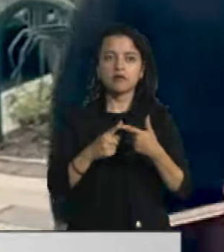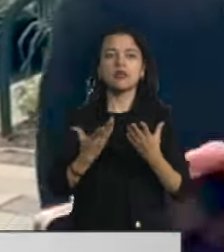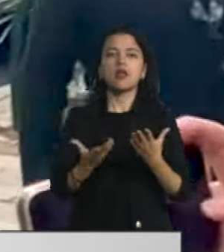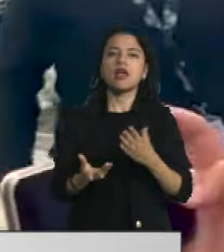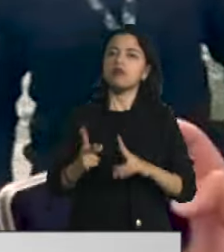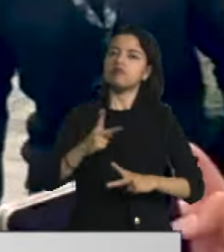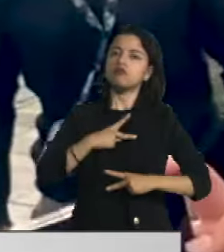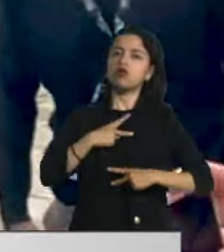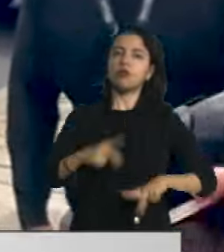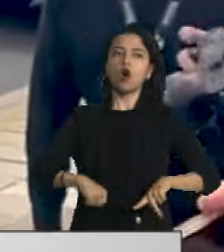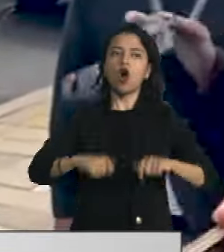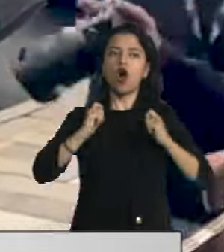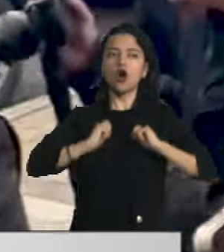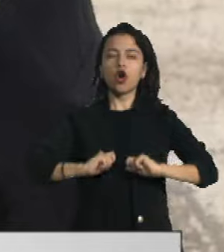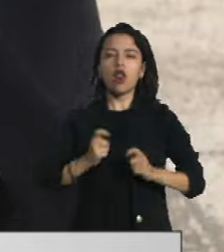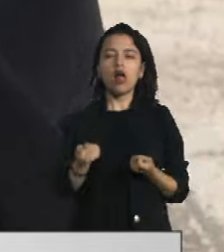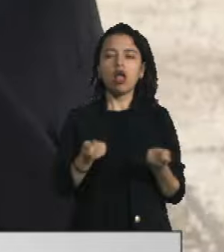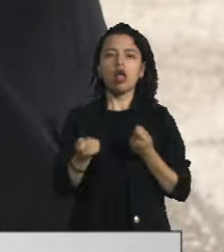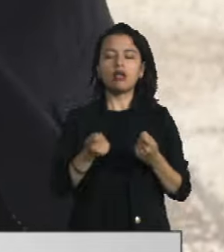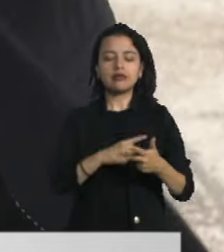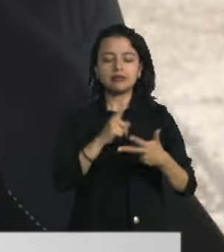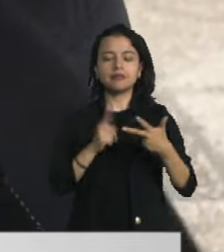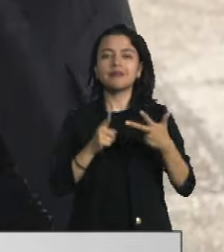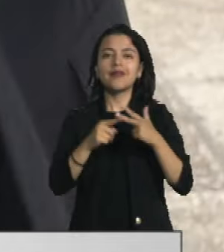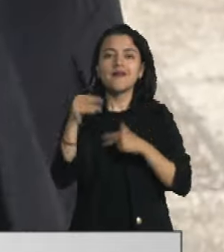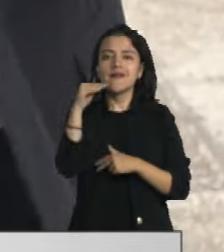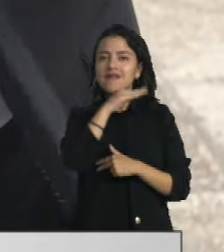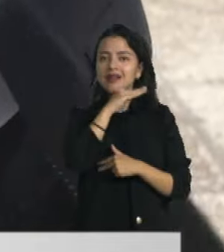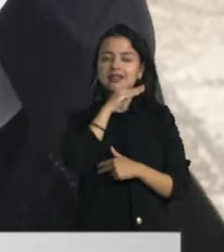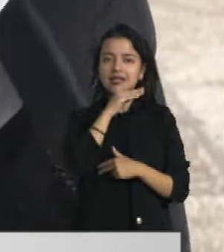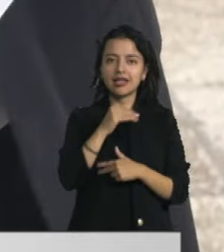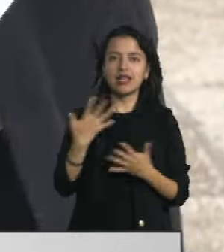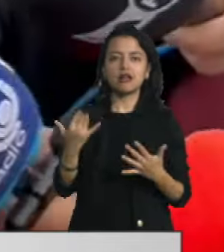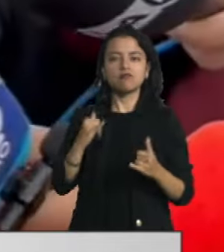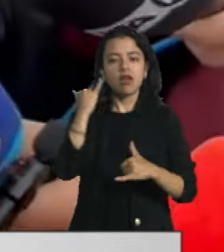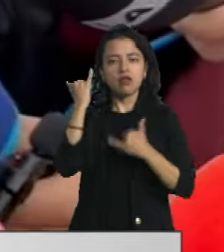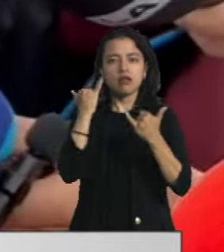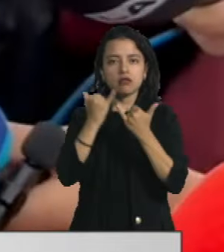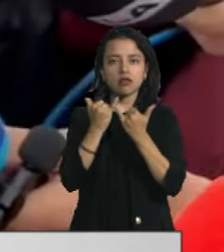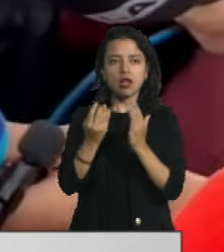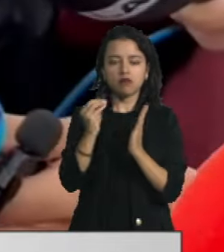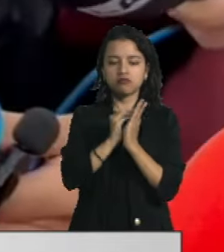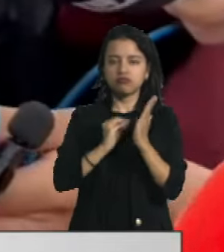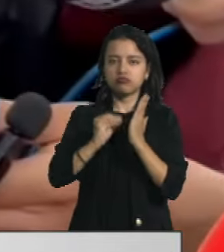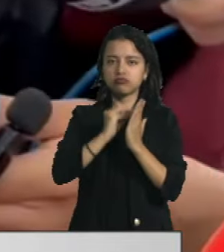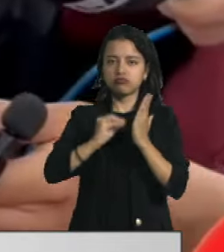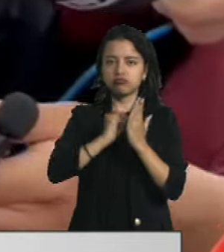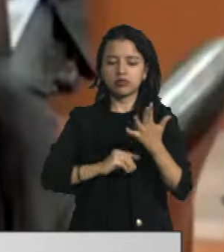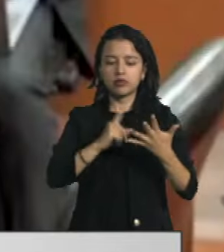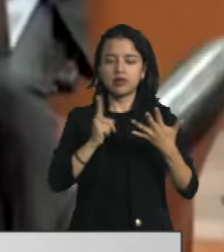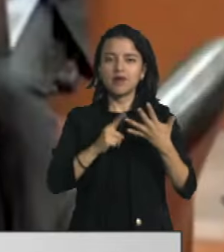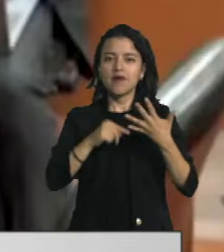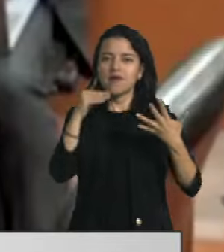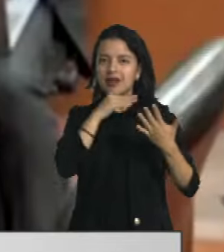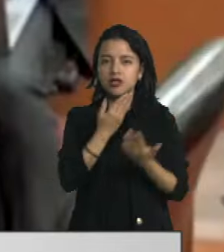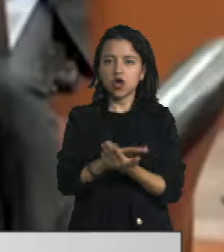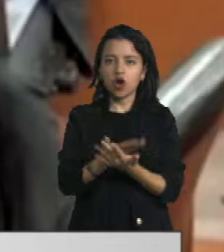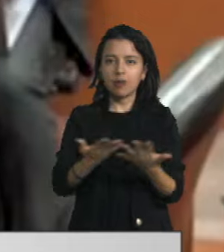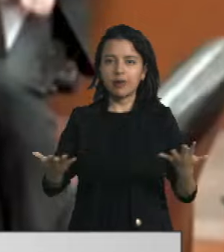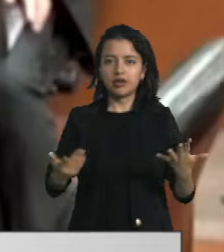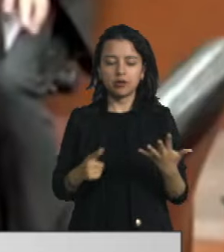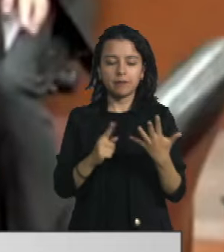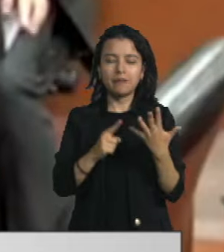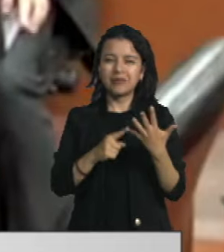interés indebido en la celebración de contratos, falsedad ideológica en documento público y falsedad en documento privado. Los delitos